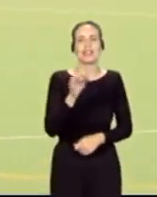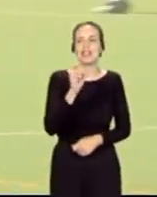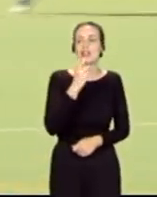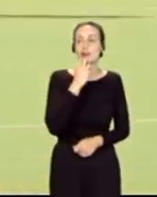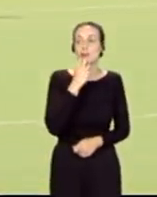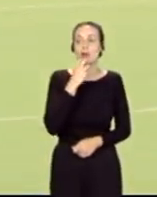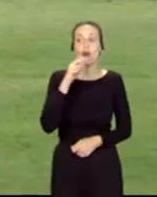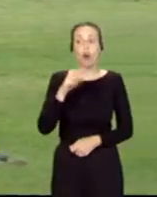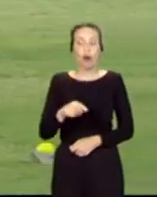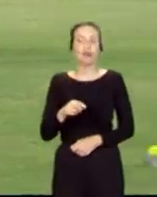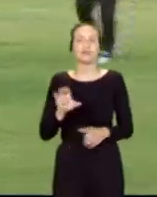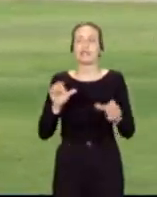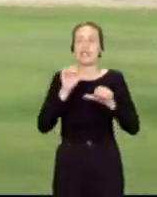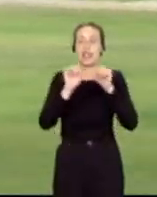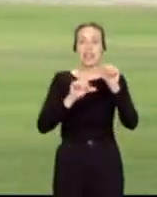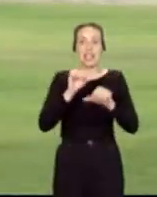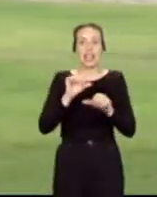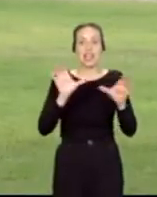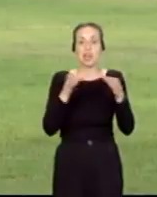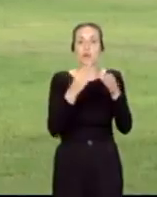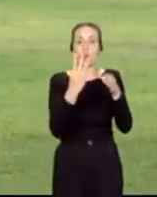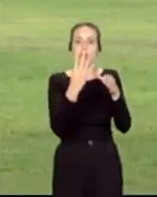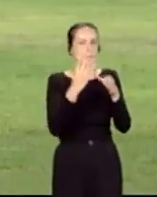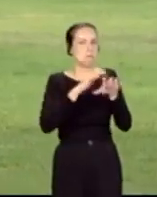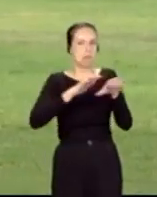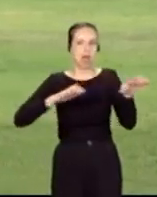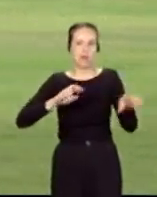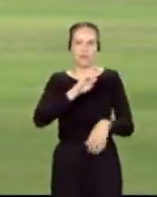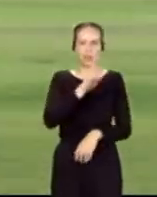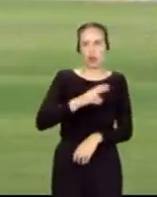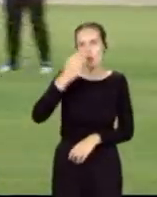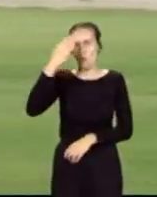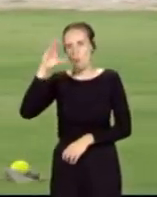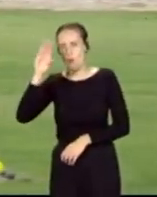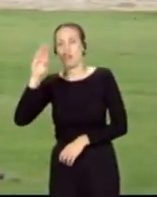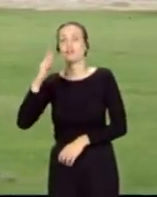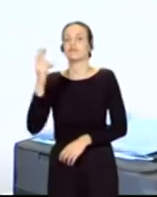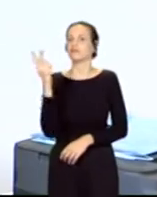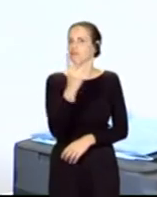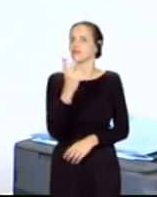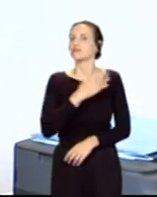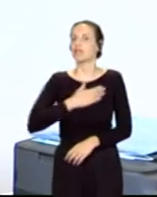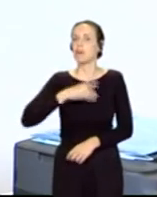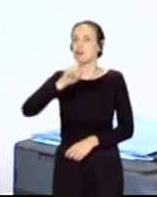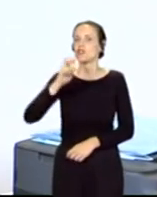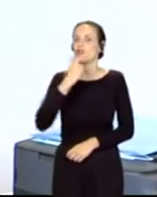de 4 equipos con mayoría de venezolanos y cubanos que tienen el reto de fichar más jugadores homeros. Somos un